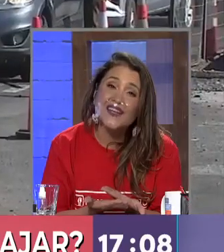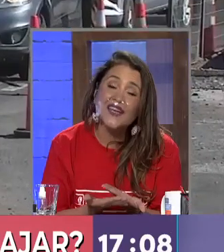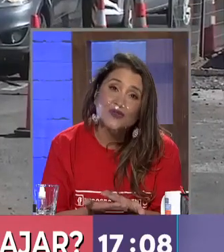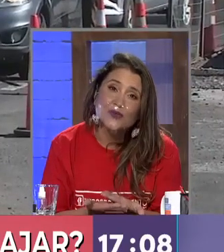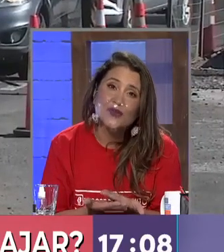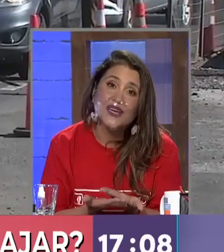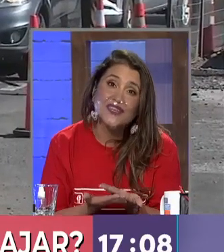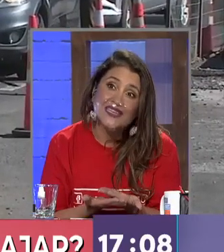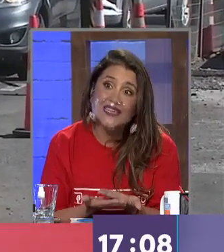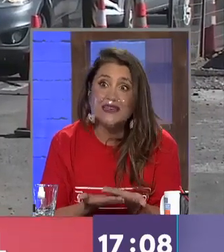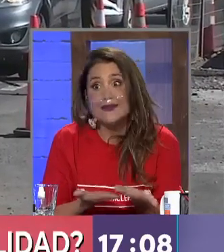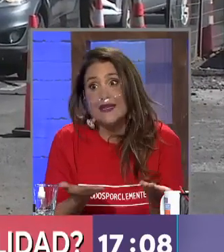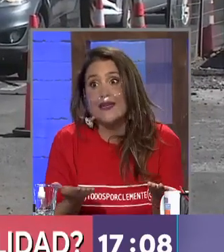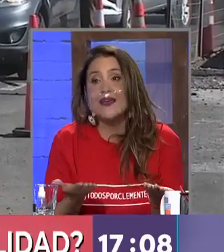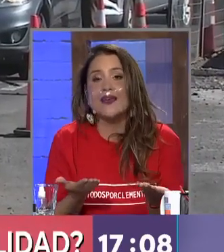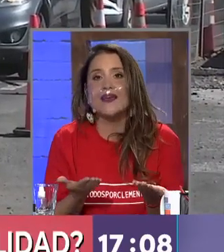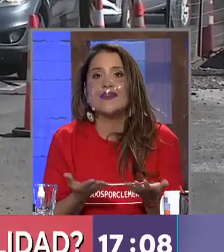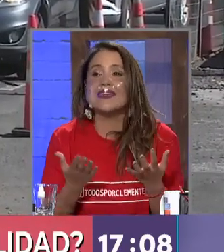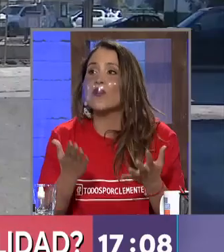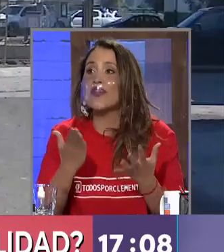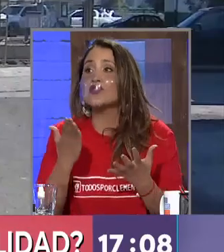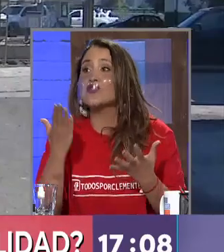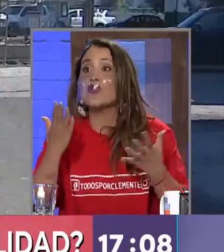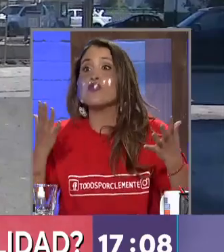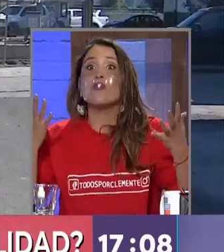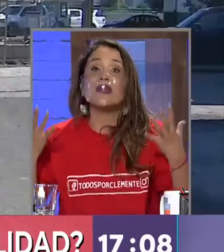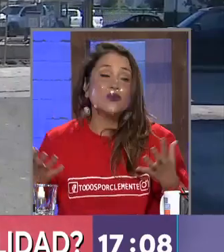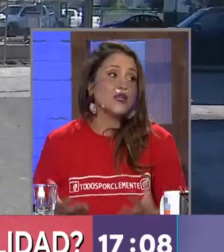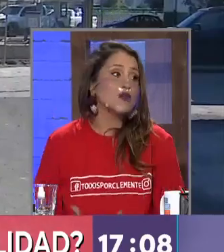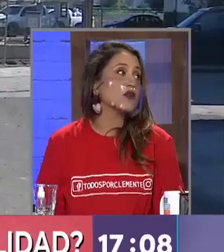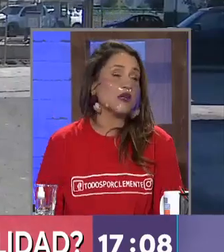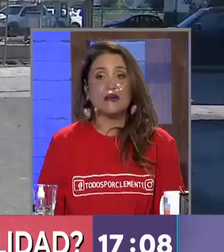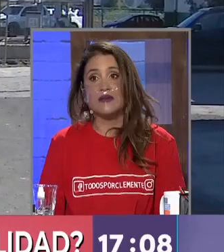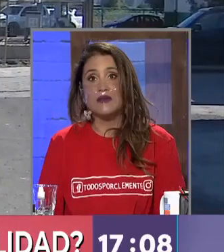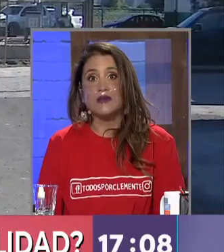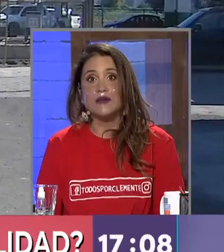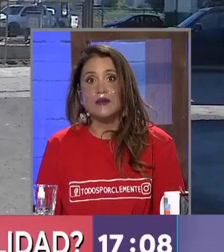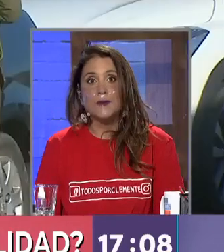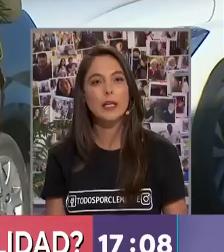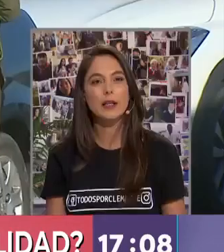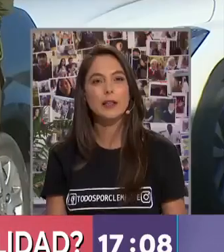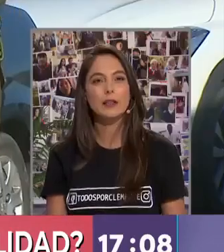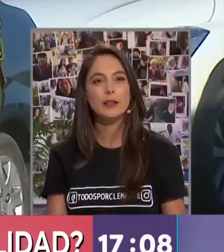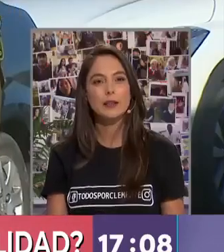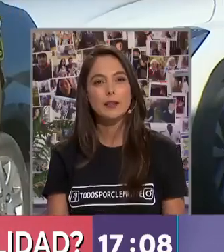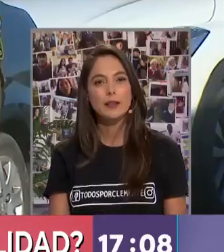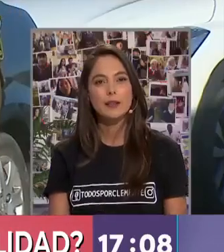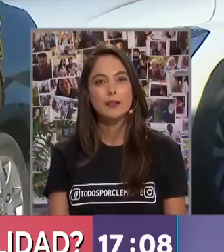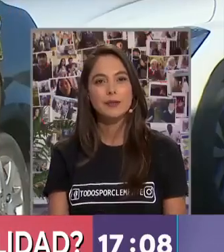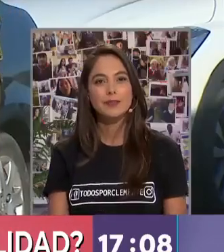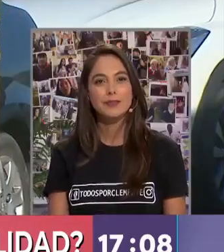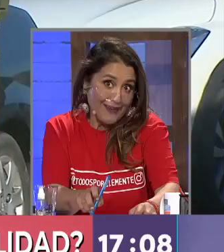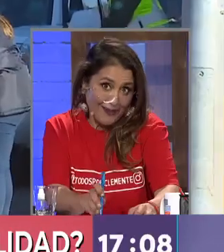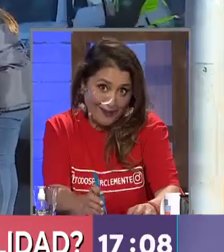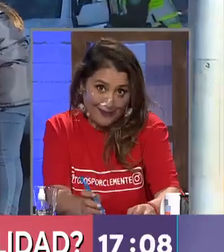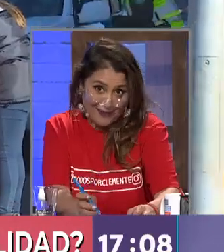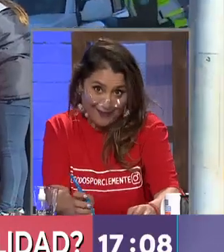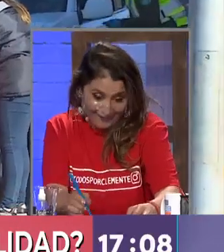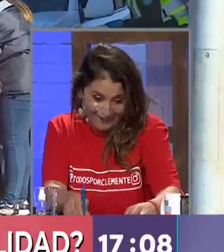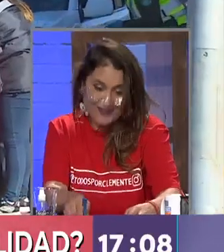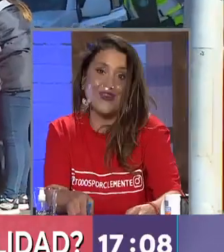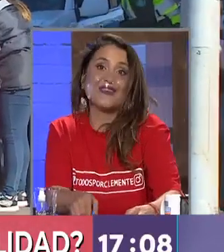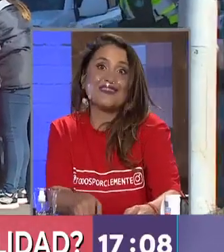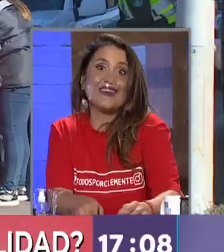al viajar en auto por carretera y cuáles son todos los documentos que... Oye, ¿vas sola o vas acompañada? No, voy a trabajar,